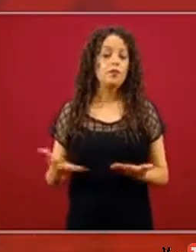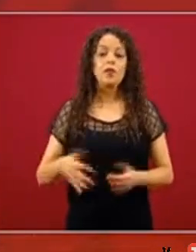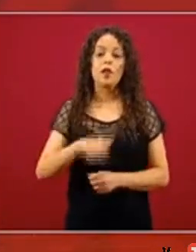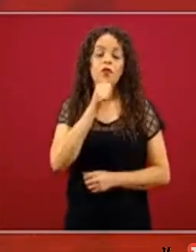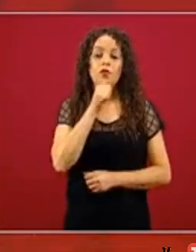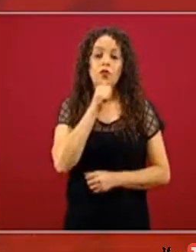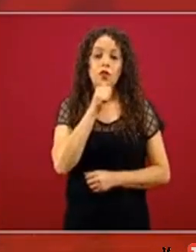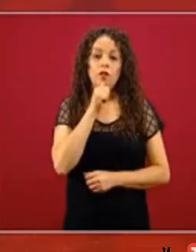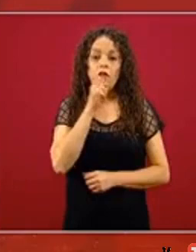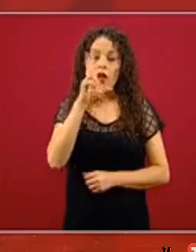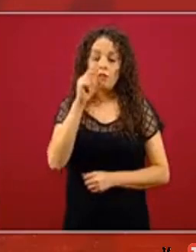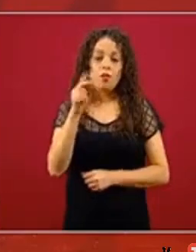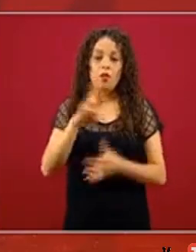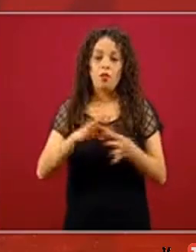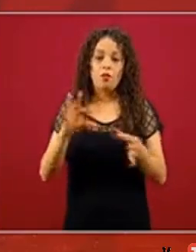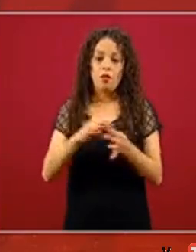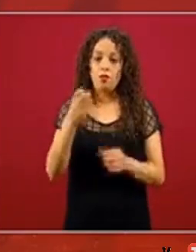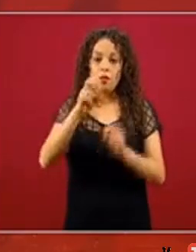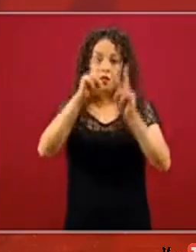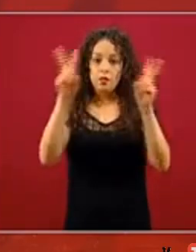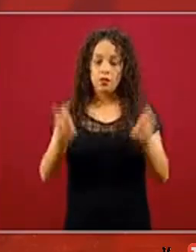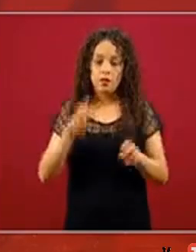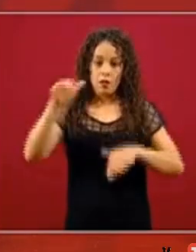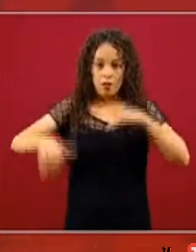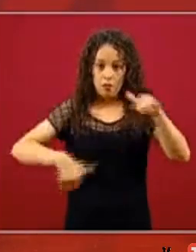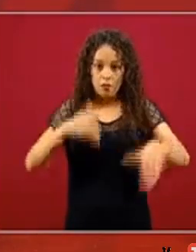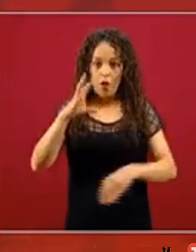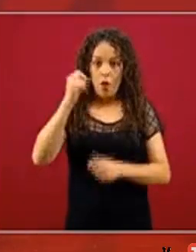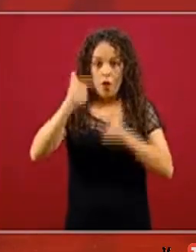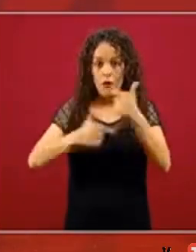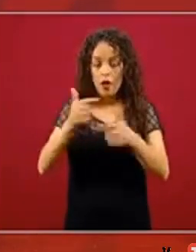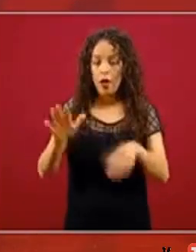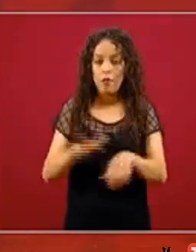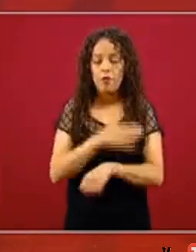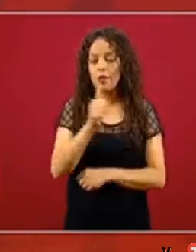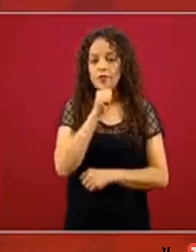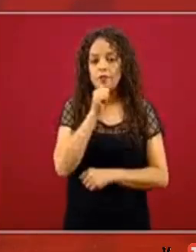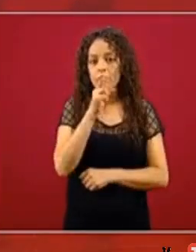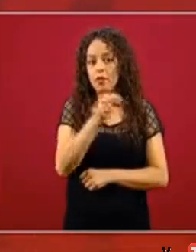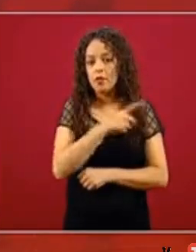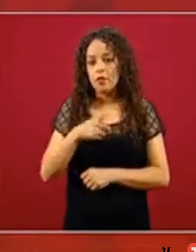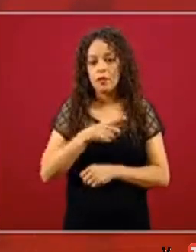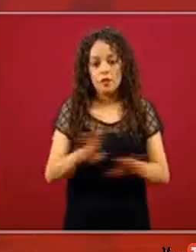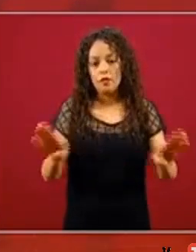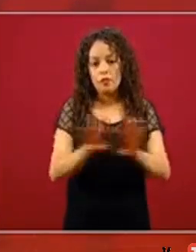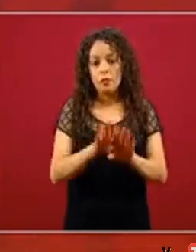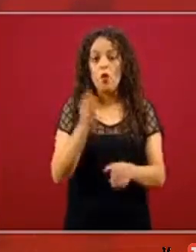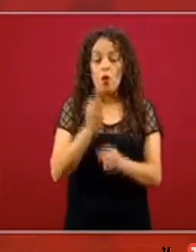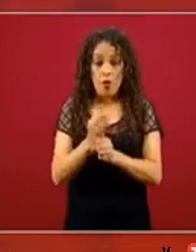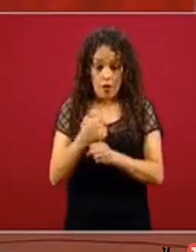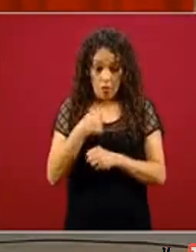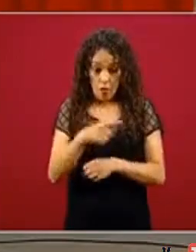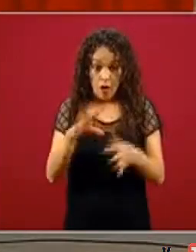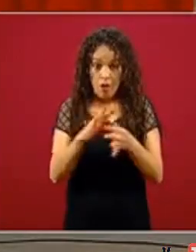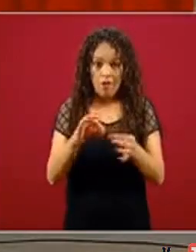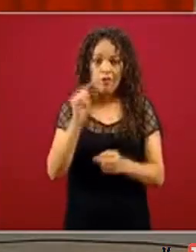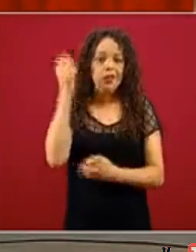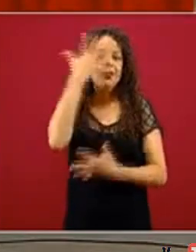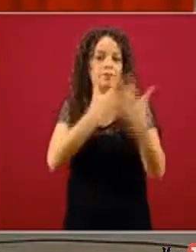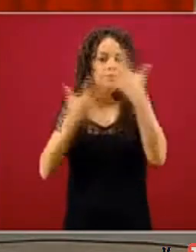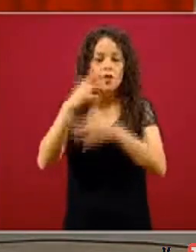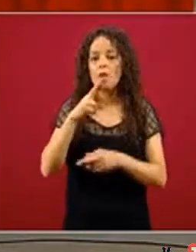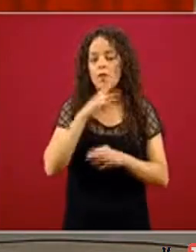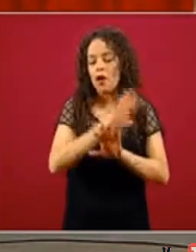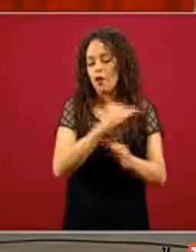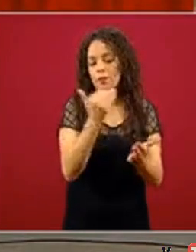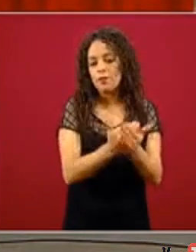operar. Así de simple. Si ahorita me pongo a explicarlo, vamos a crear confusión. sobre velocidades de regreso